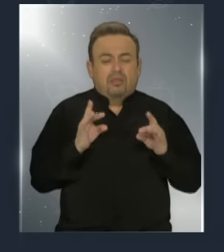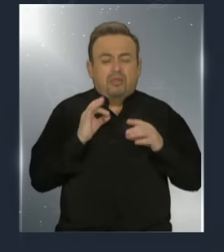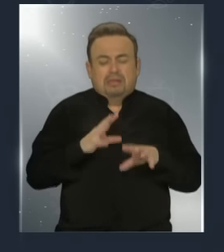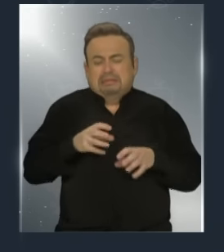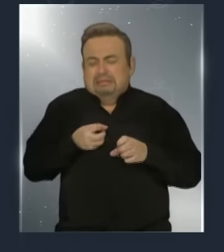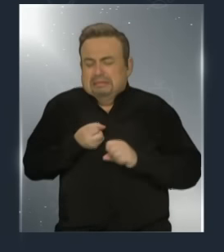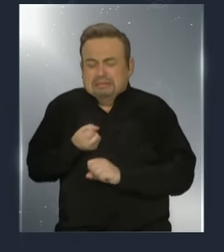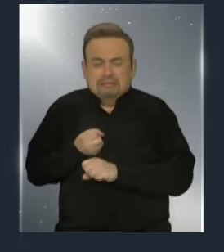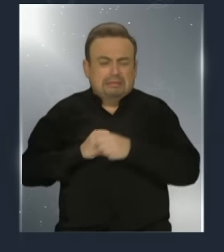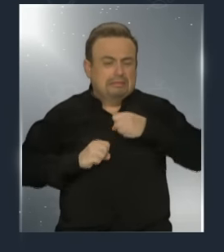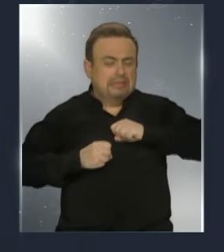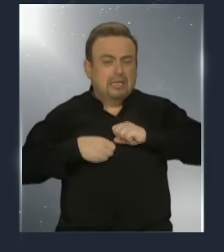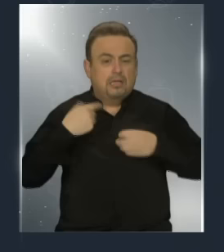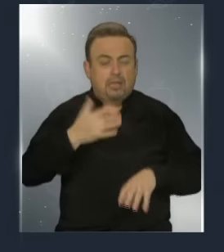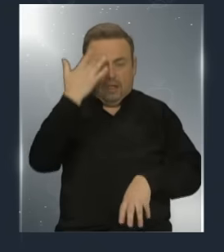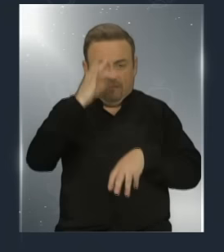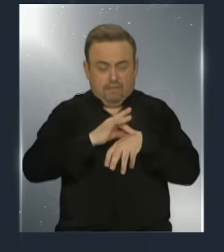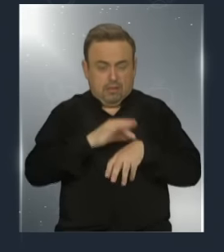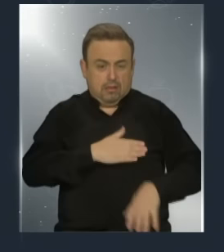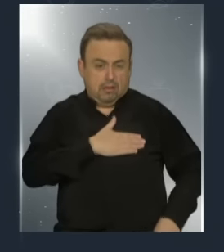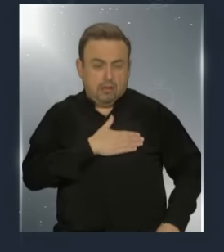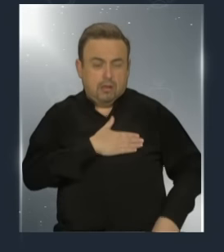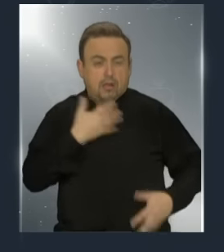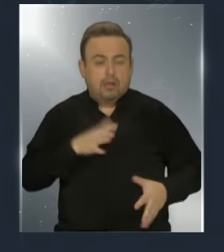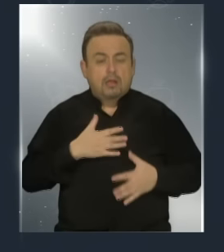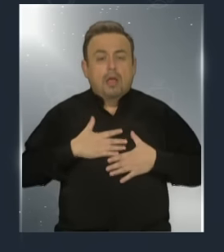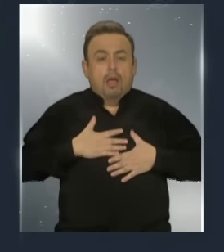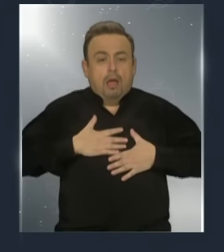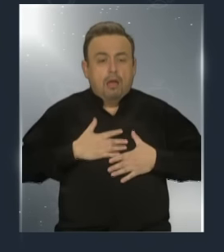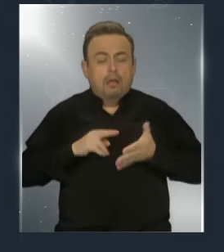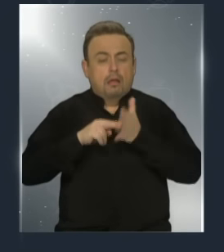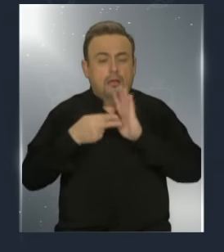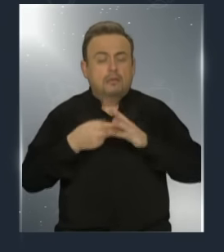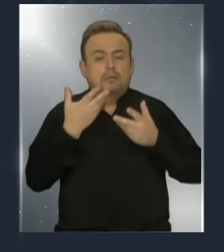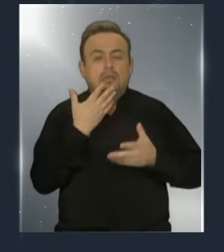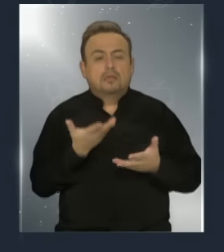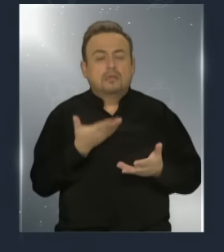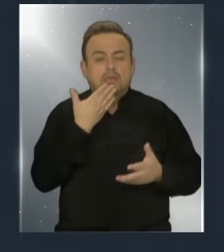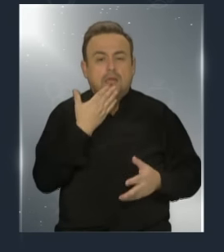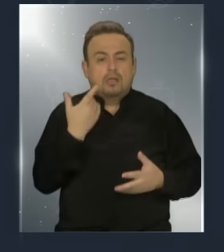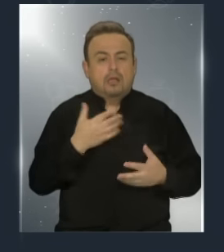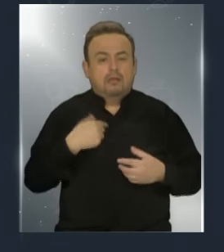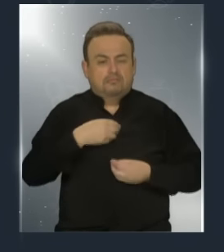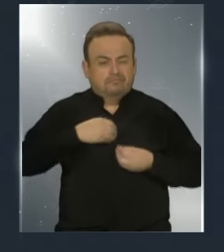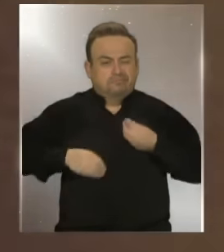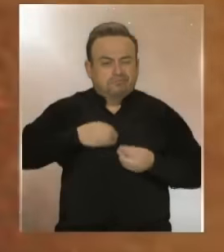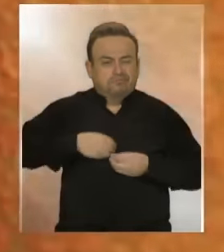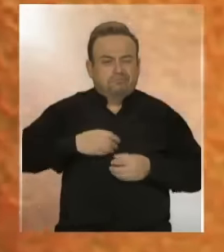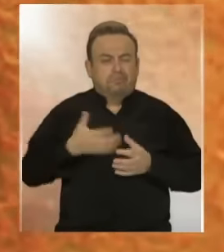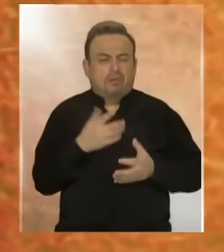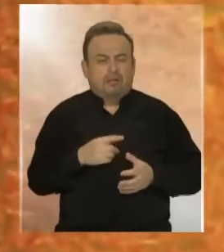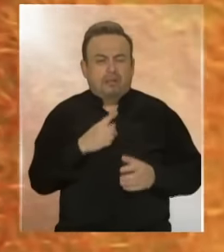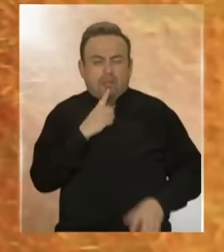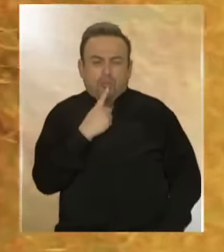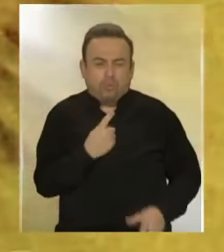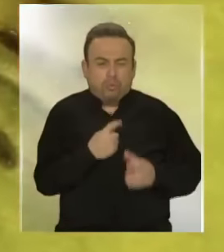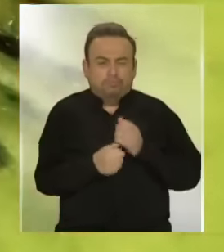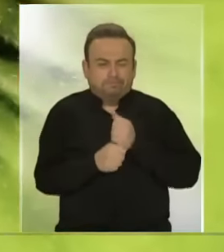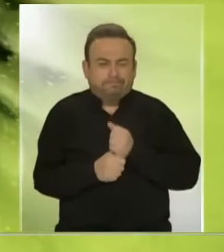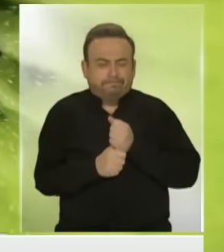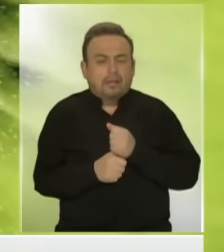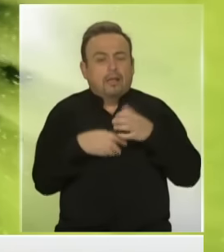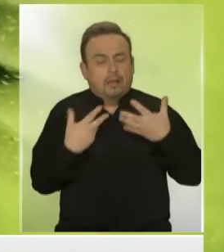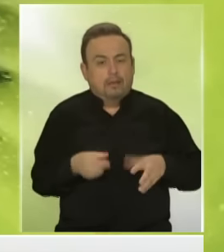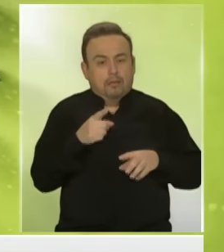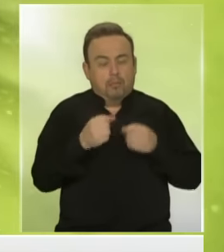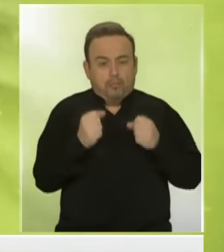post-ejercicios, enfermedades cardiovasculares, crisis asmáticas y problemas de tránsito intestinal.